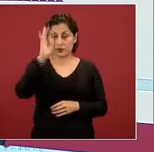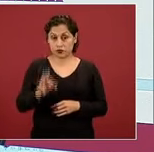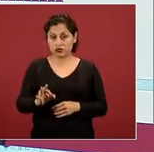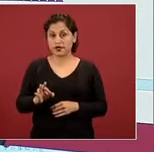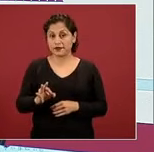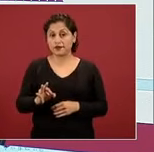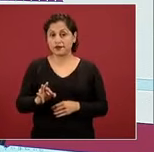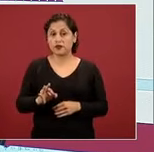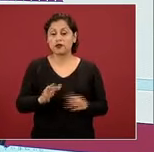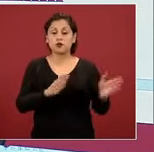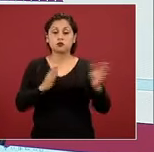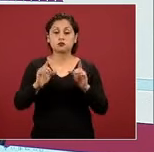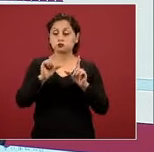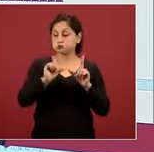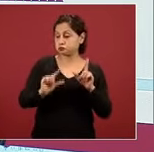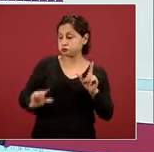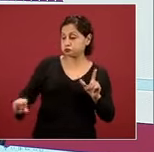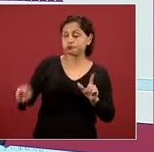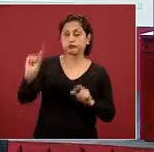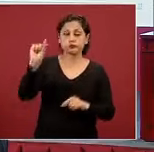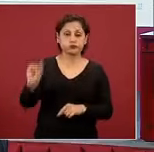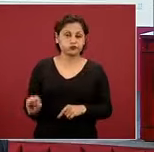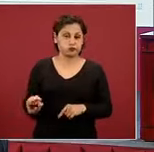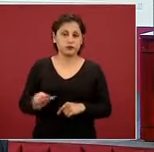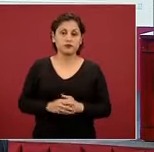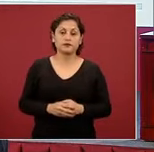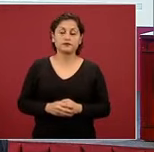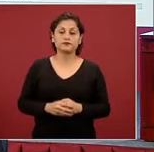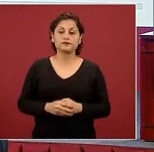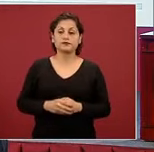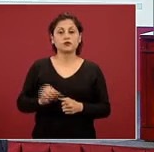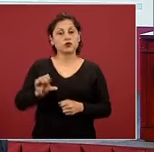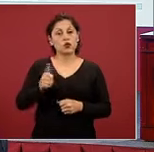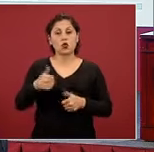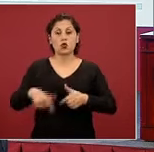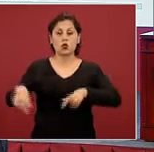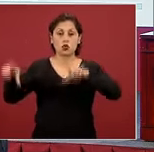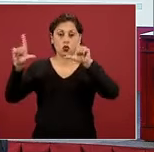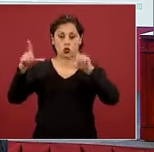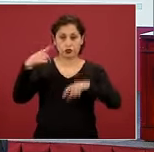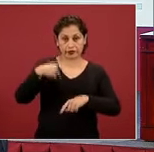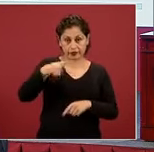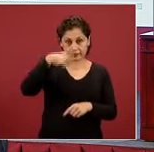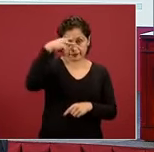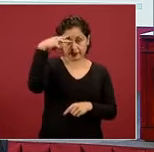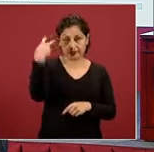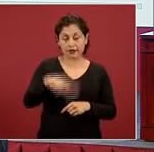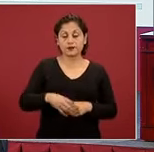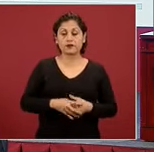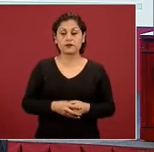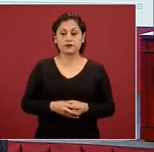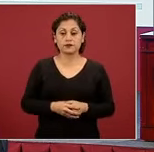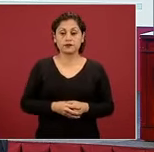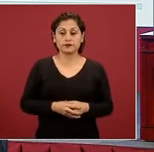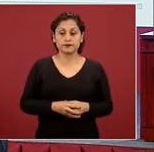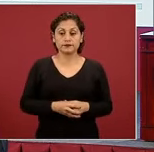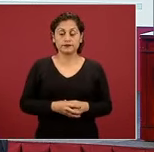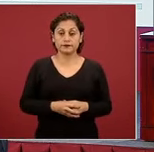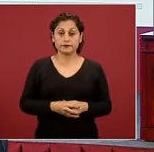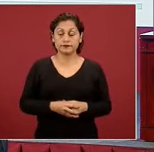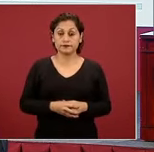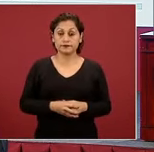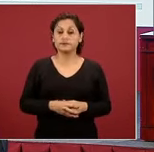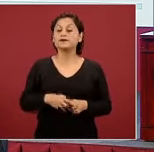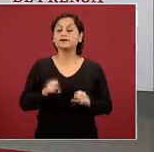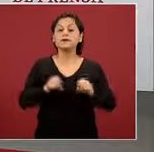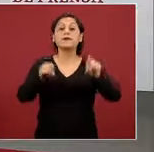resto tienen el porcentaje que ahí se indica. Vamos a ver la última del panorama mexicano, en donde apreciamos exactamente la misma idea,